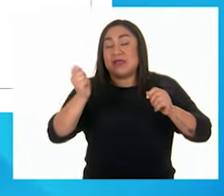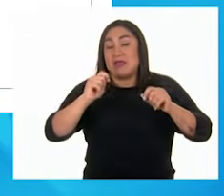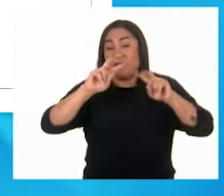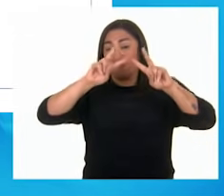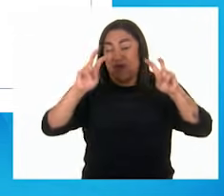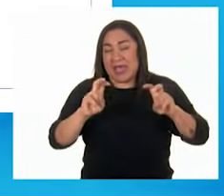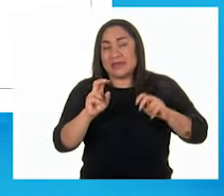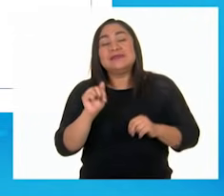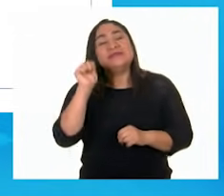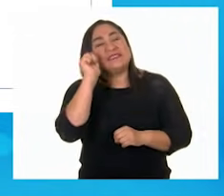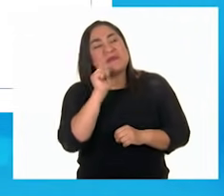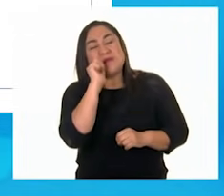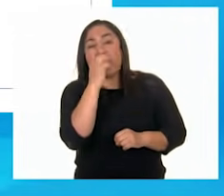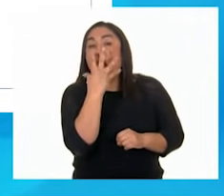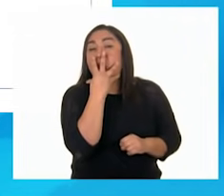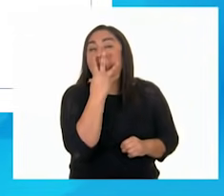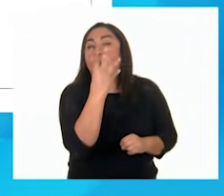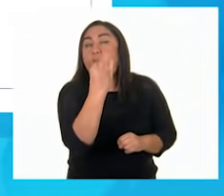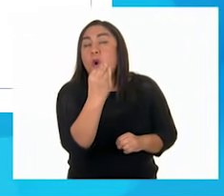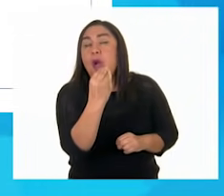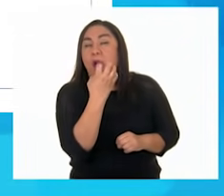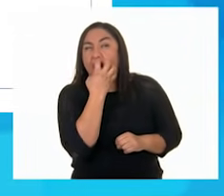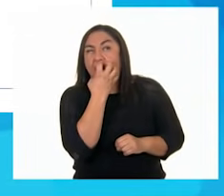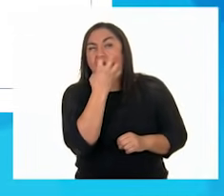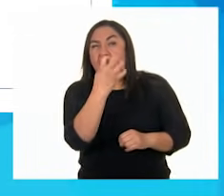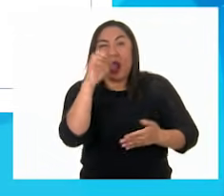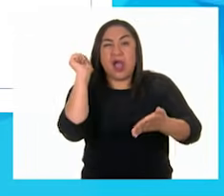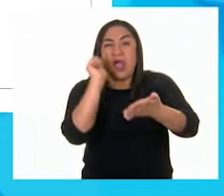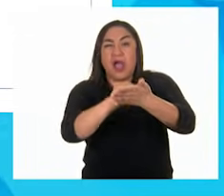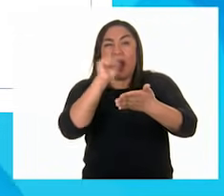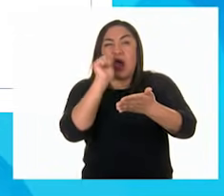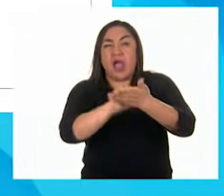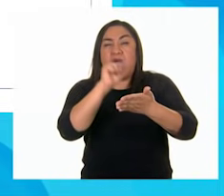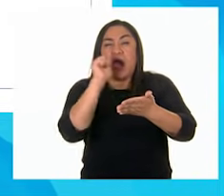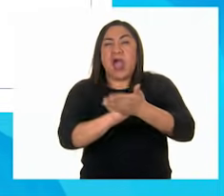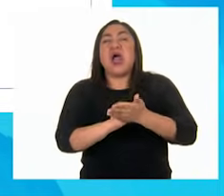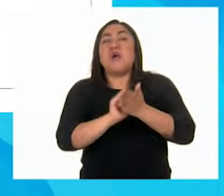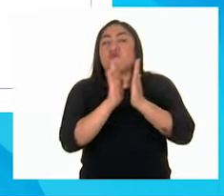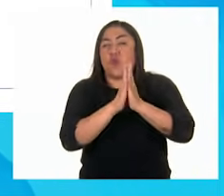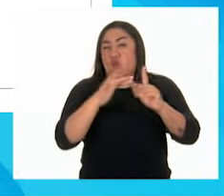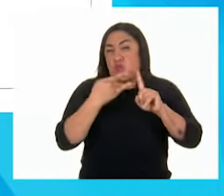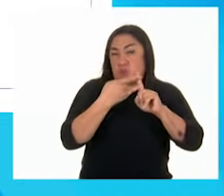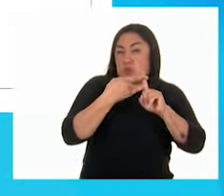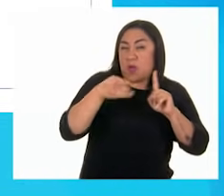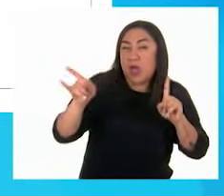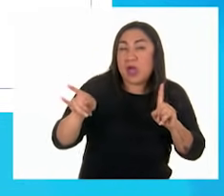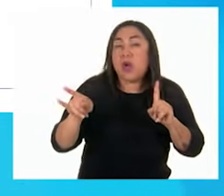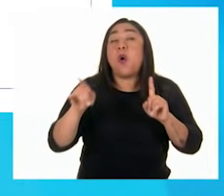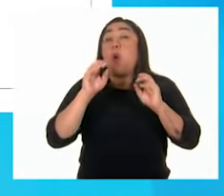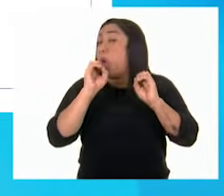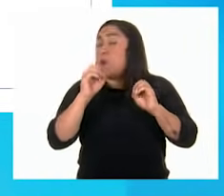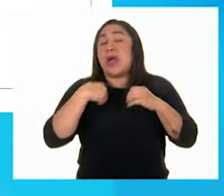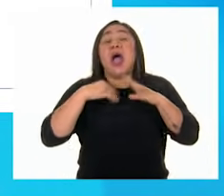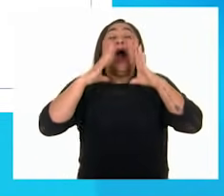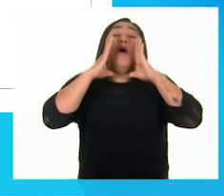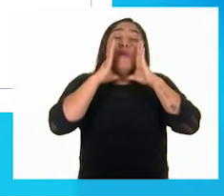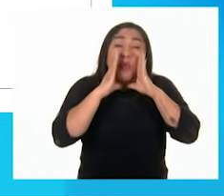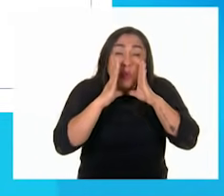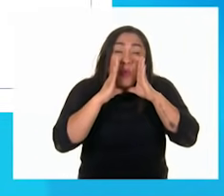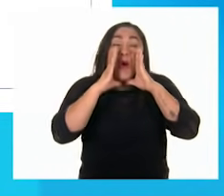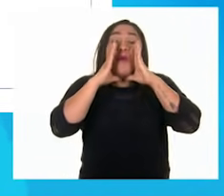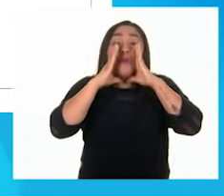siempre grita con voz muy fuerte, ¡ábreme la puerta o soplaré y tu casa tiraré! ¿No? Exacto.